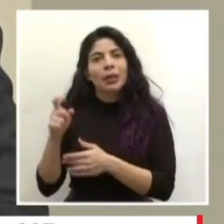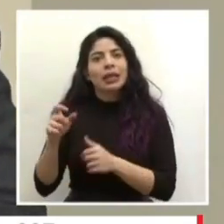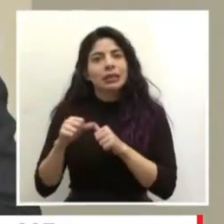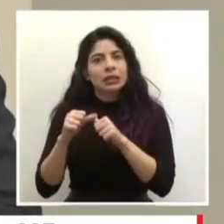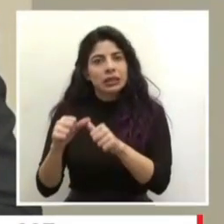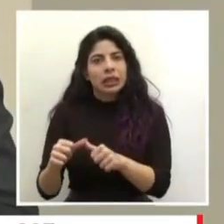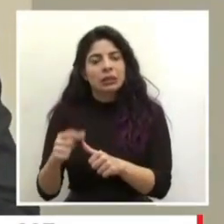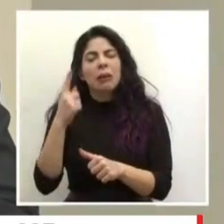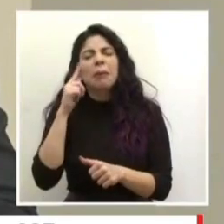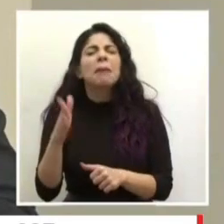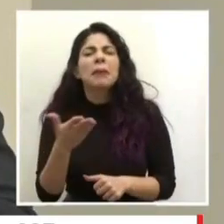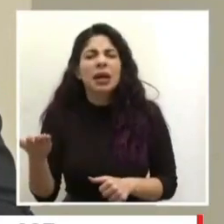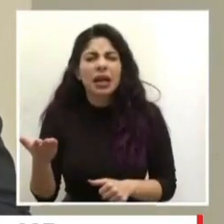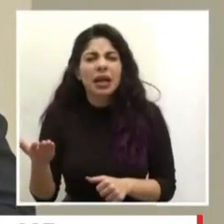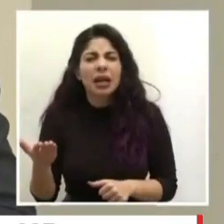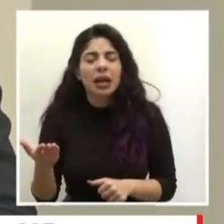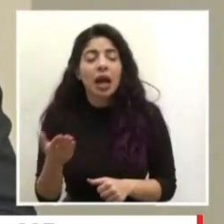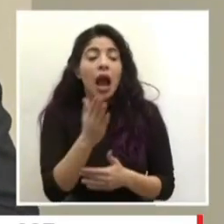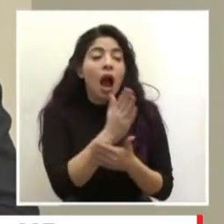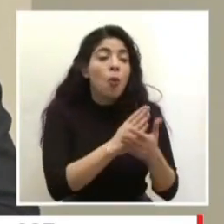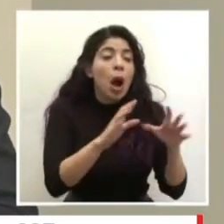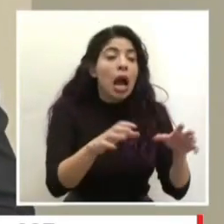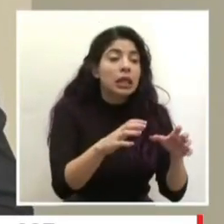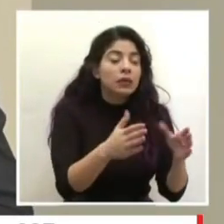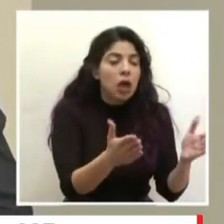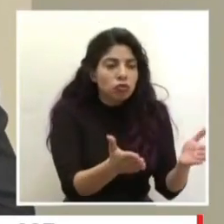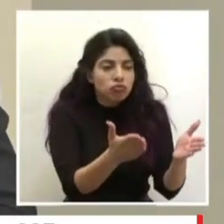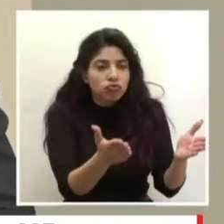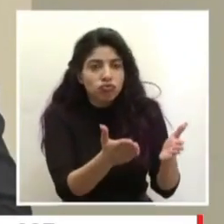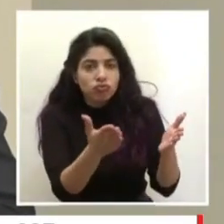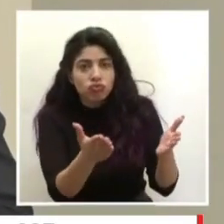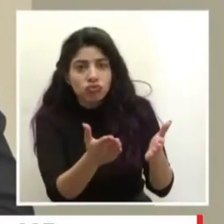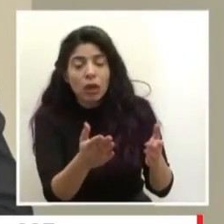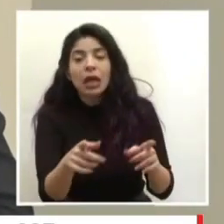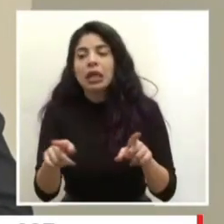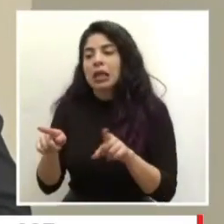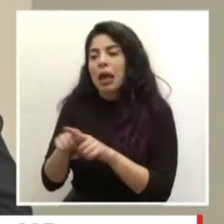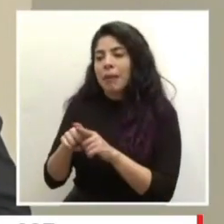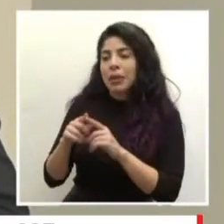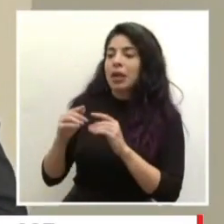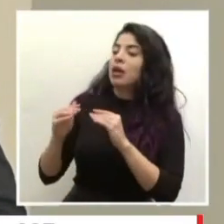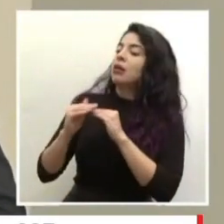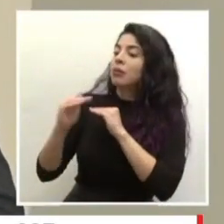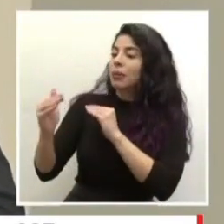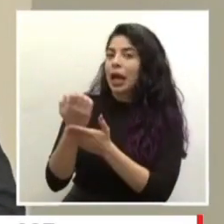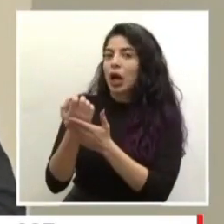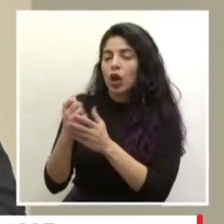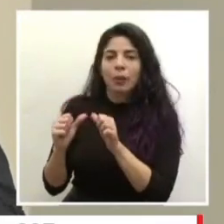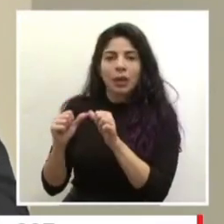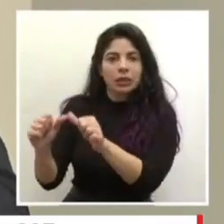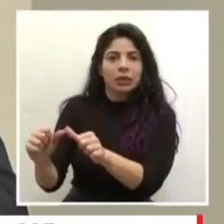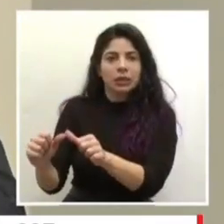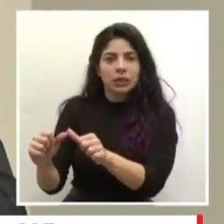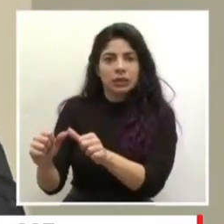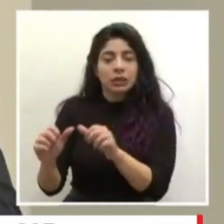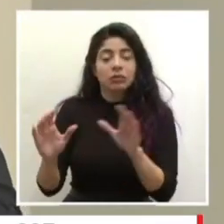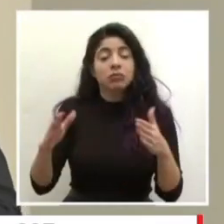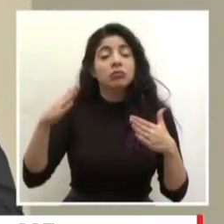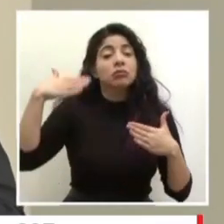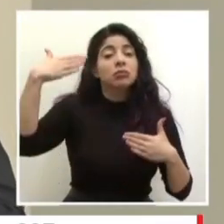de fomentar ciertas actividades y por otro lado mantener la estabilidad macroeconómica. Y al